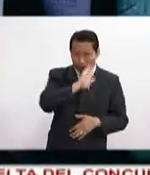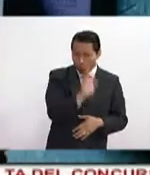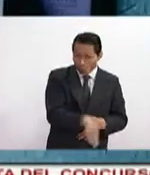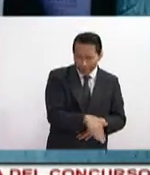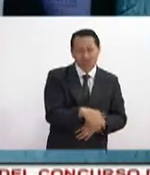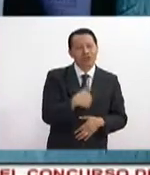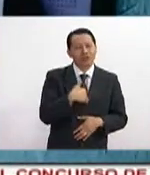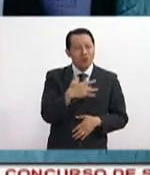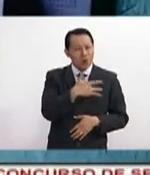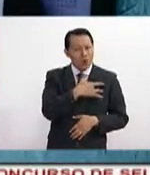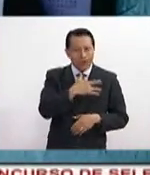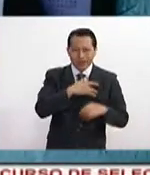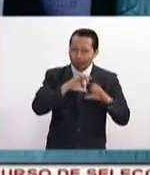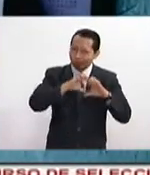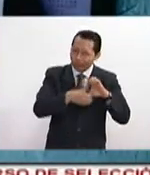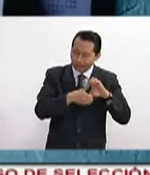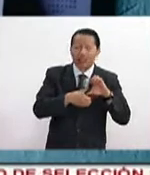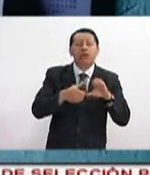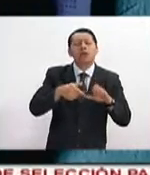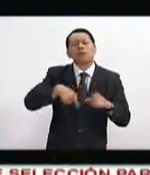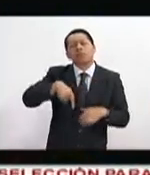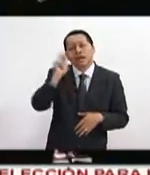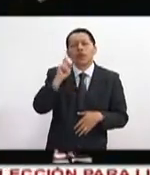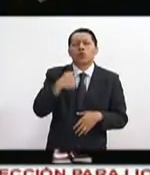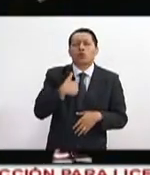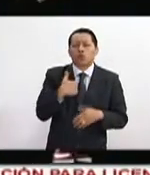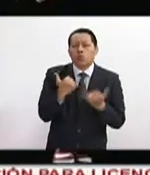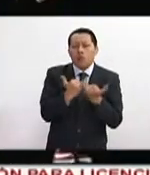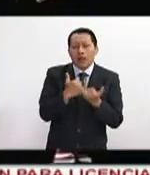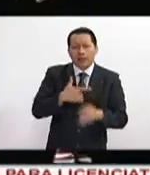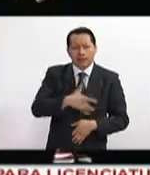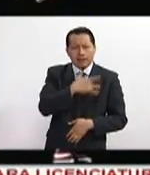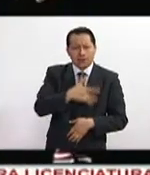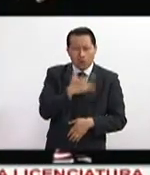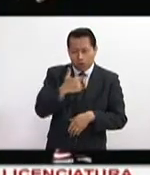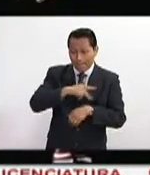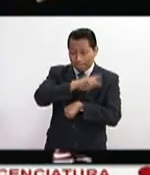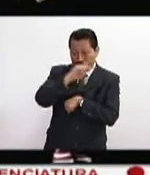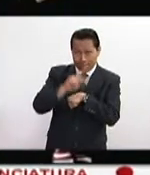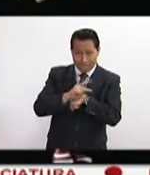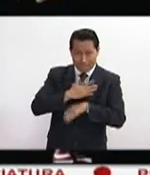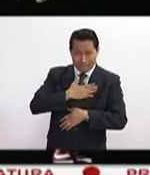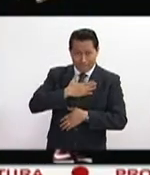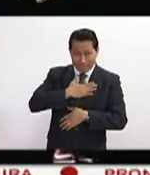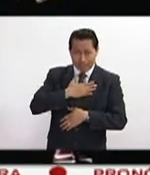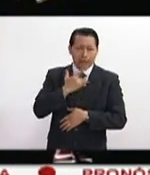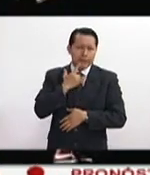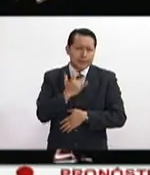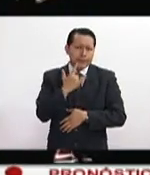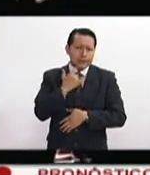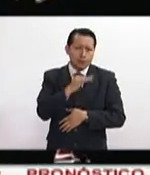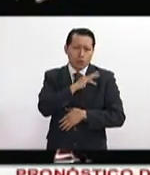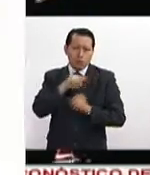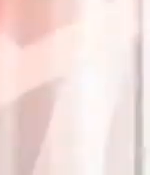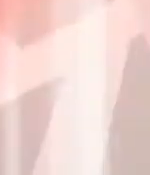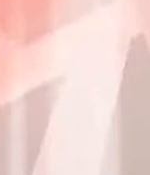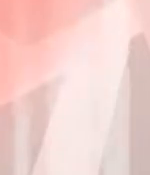embargo, tener la oportunidad de trabajar por mi país es lo que me impulsa a ser un ejemplo de vida para ellos.